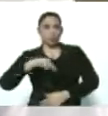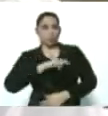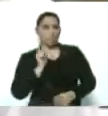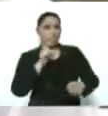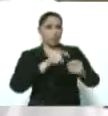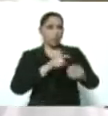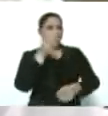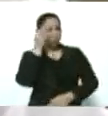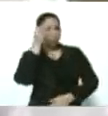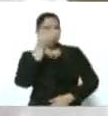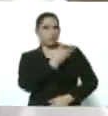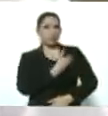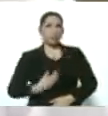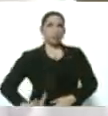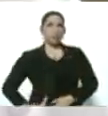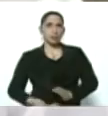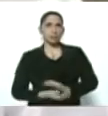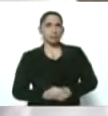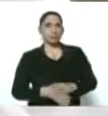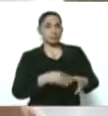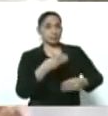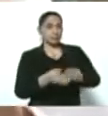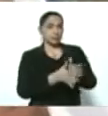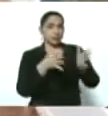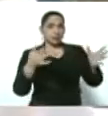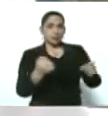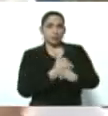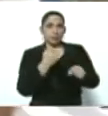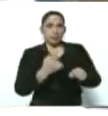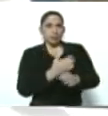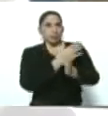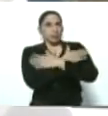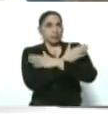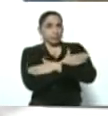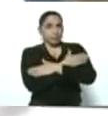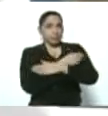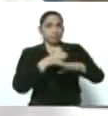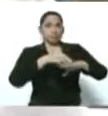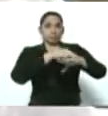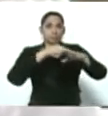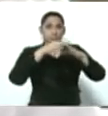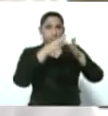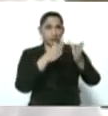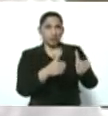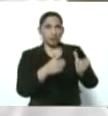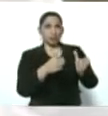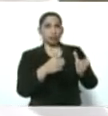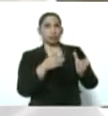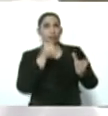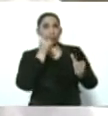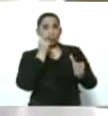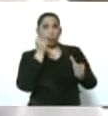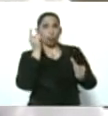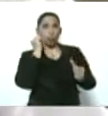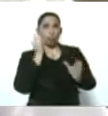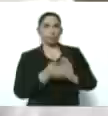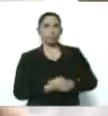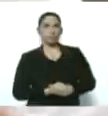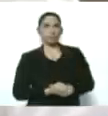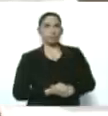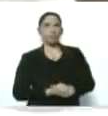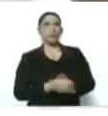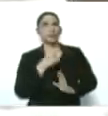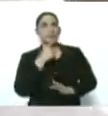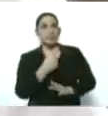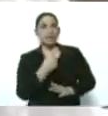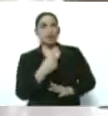Consejo Presidencial, que ha hecho un gran trabajo, que felicito a la ministra Jiménez y al ministro Alvarado porque suscribieron una